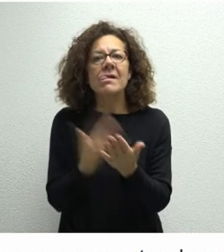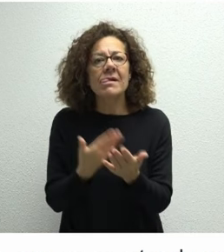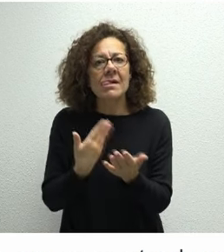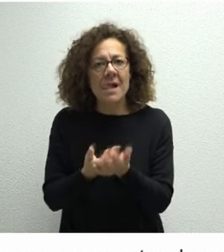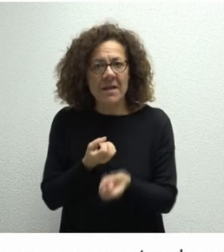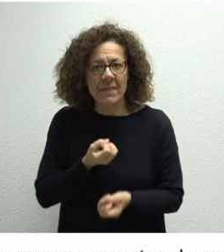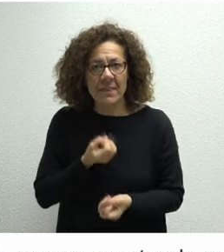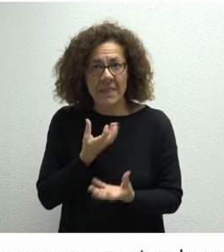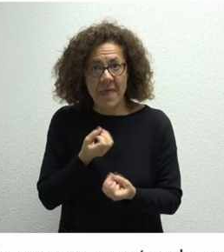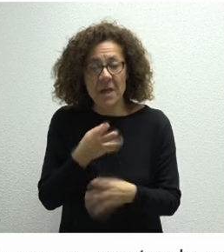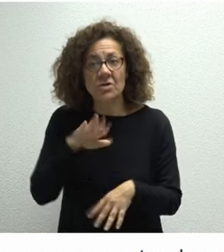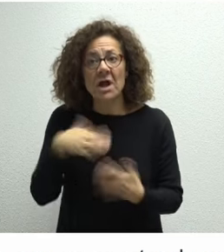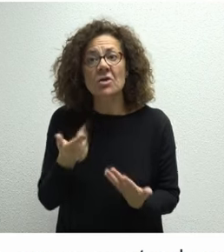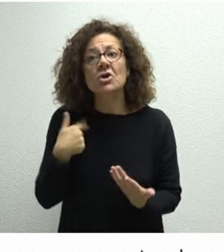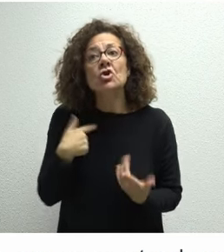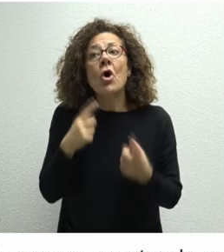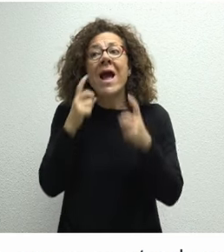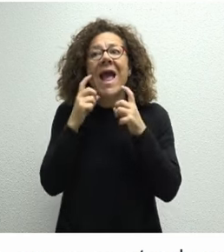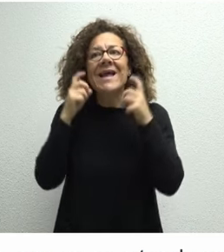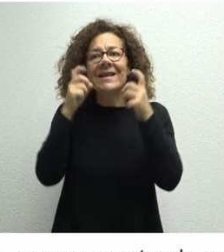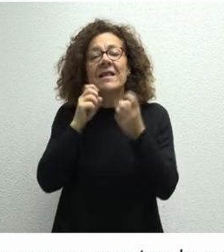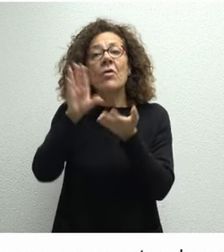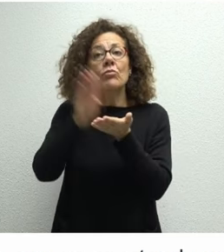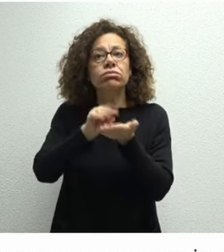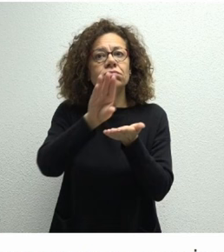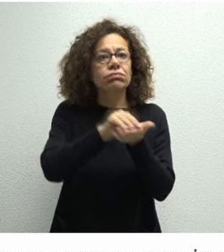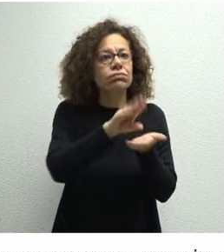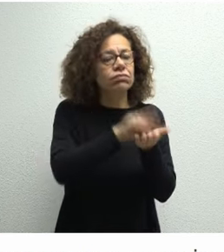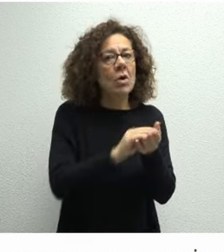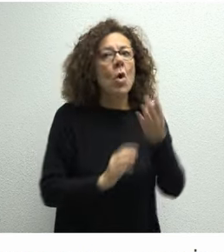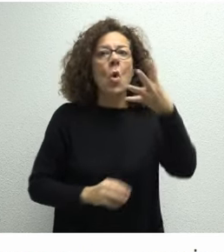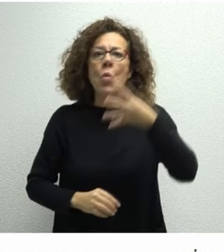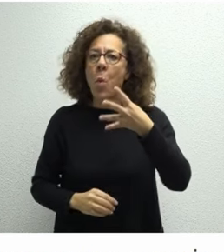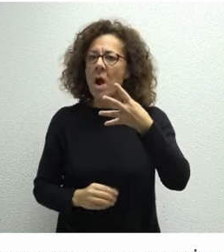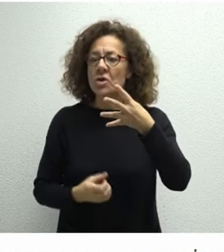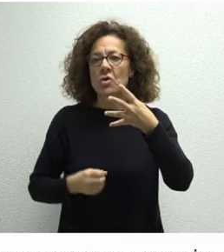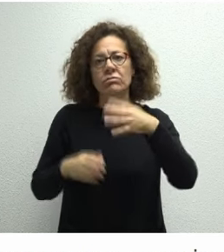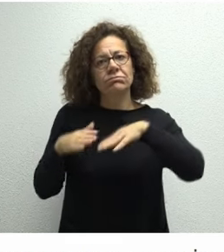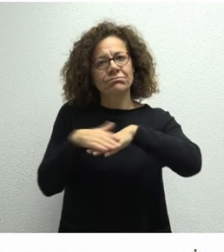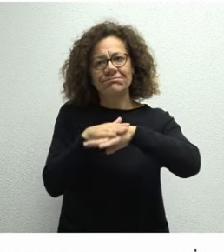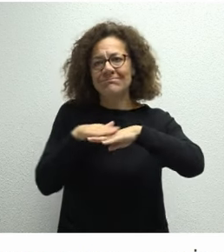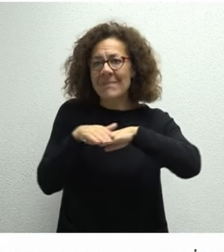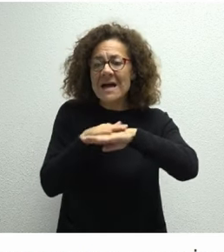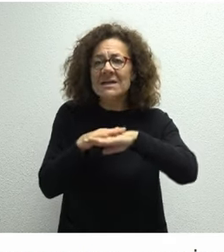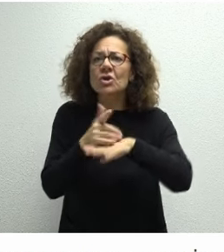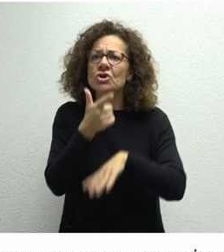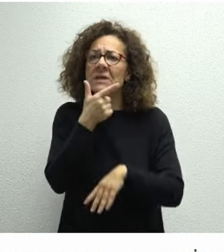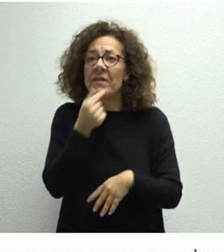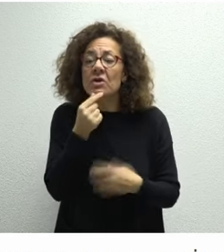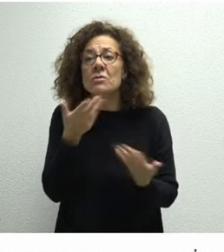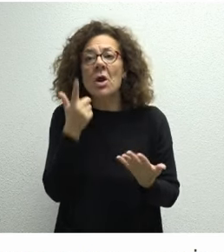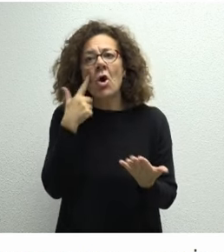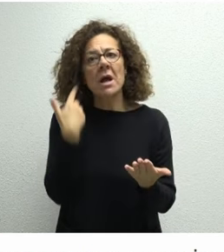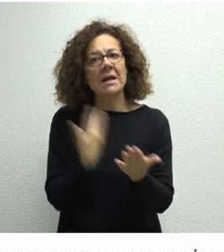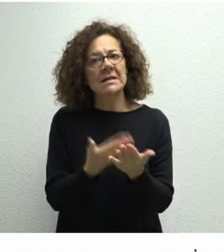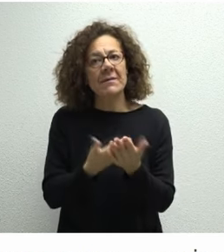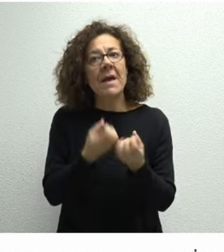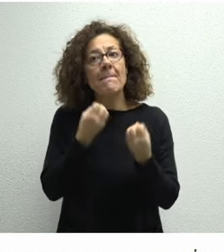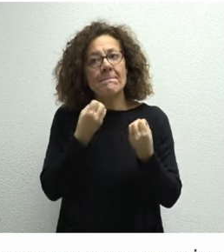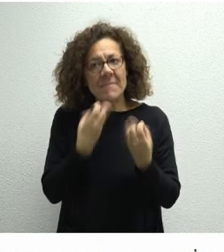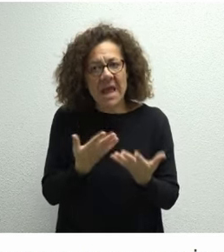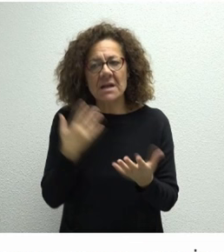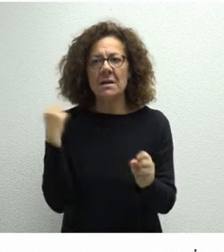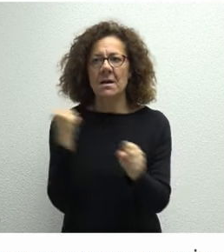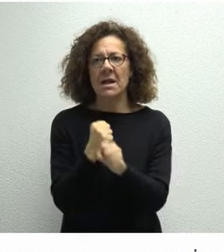datos Así que he tratado de reunir eh cuatro datos básicos sencillos Pero bueno que reflejen igual un poco no